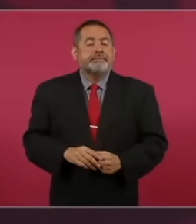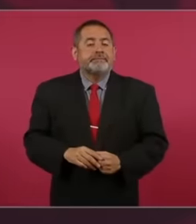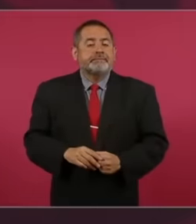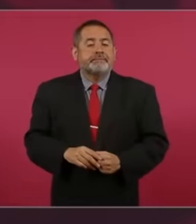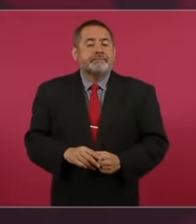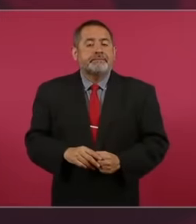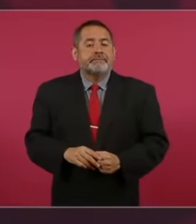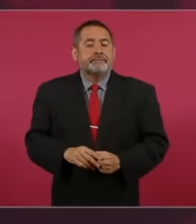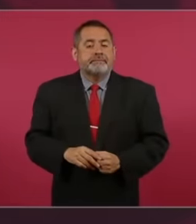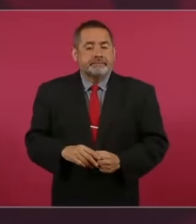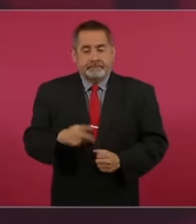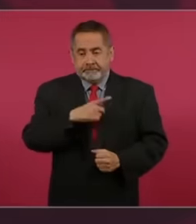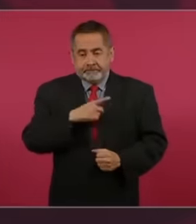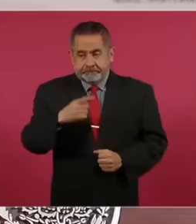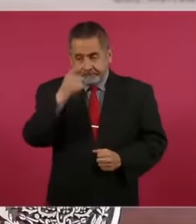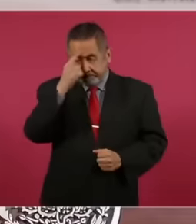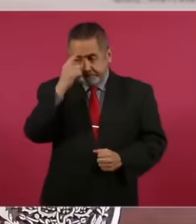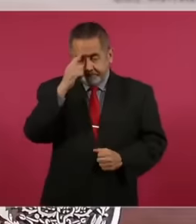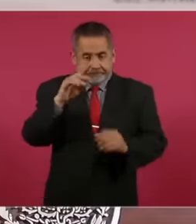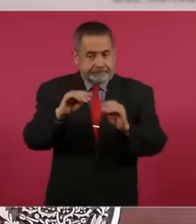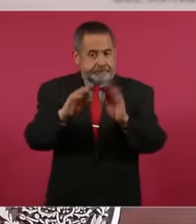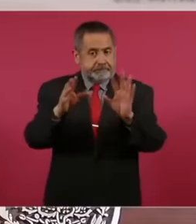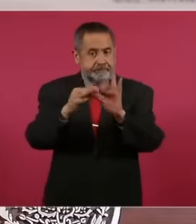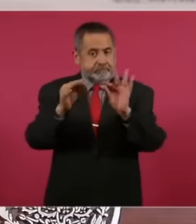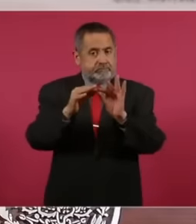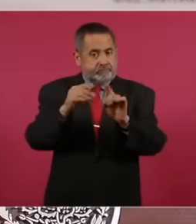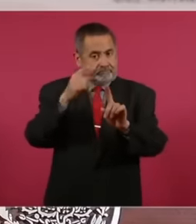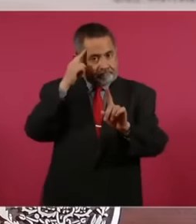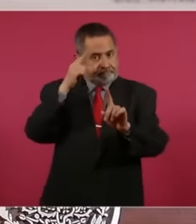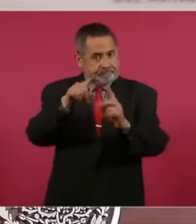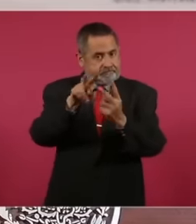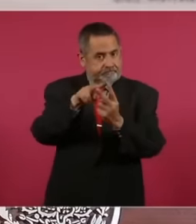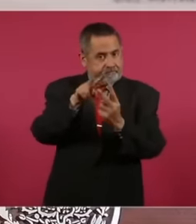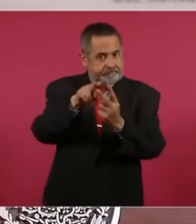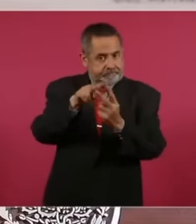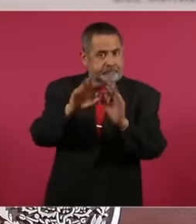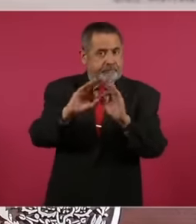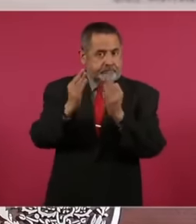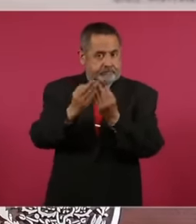eso hay que tomarlo muy en cuenta porque